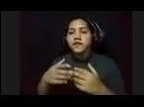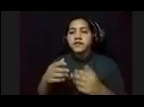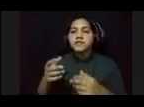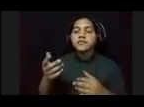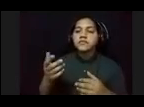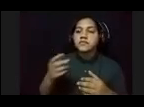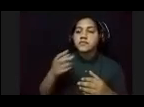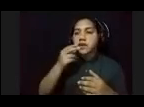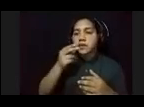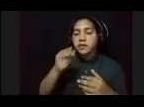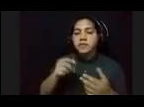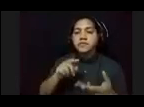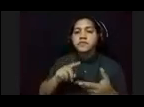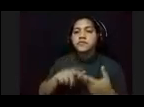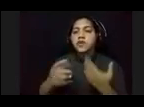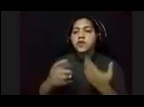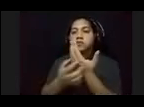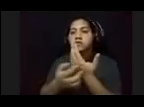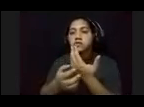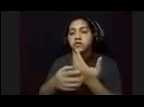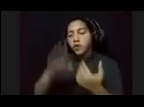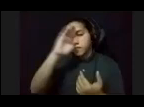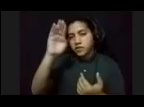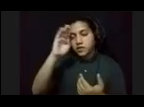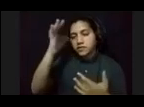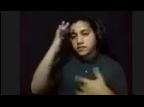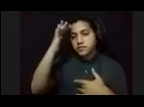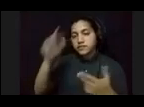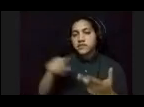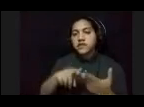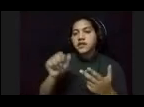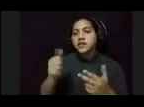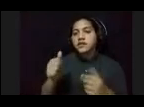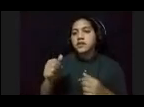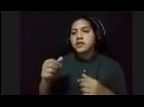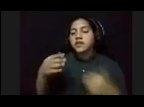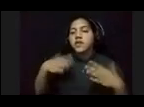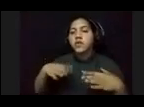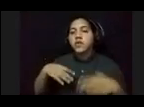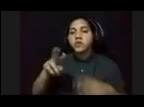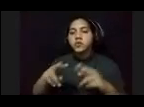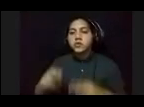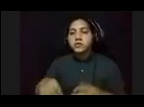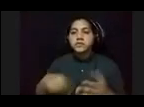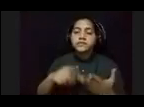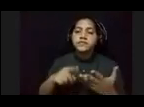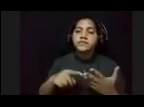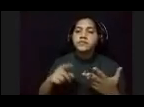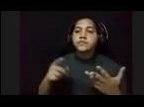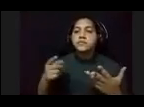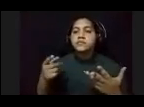de tuberculosos, 10 costureras en casas particulares, una enfermera en el hospital de